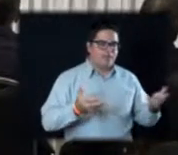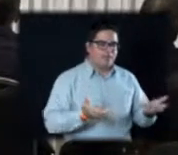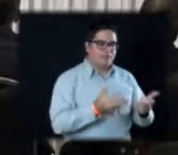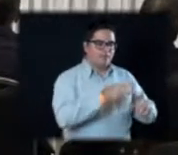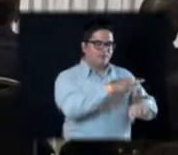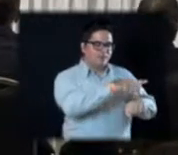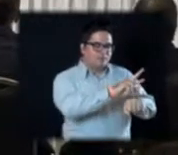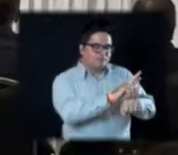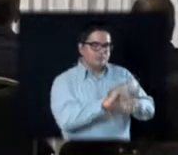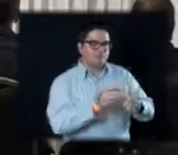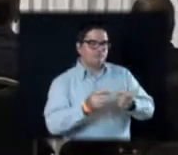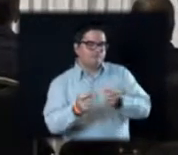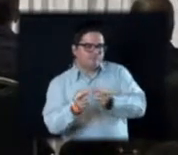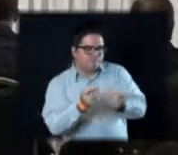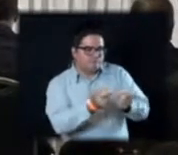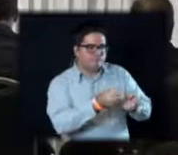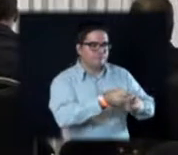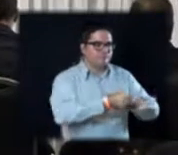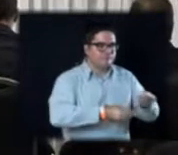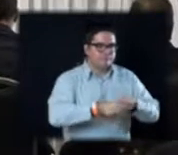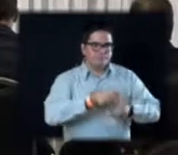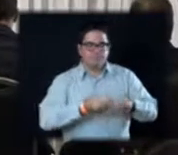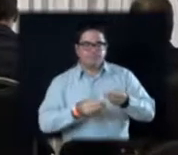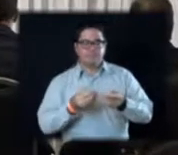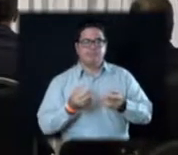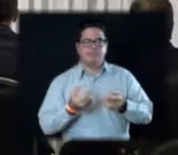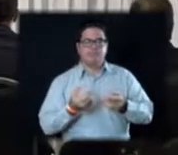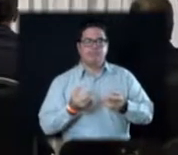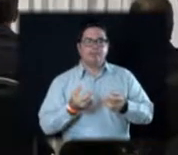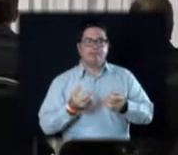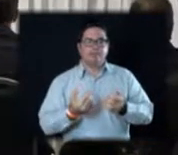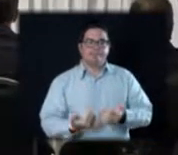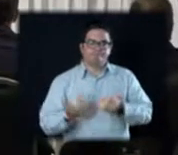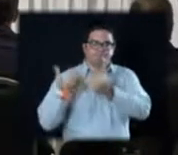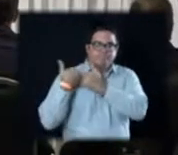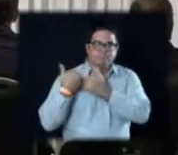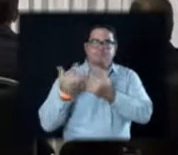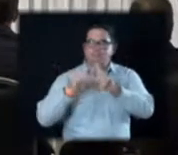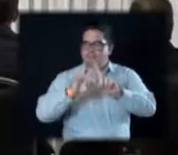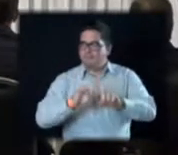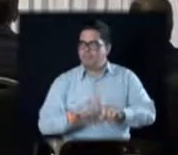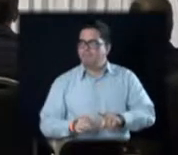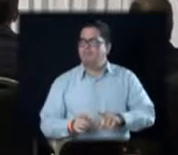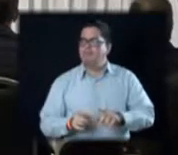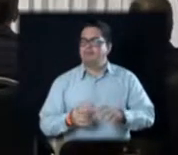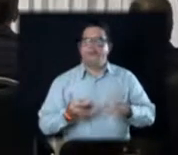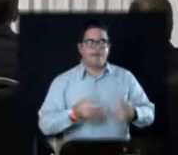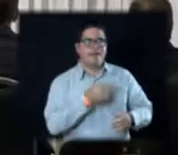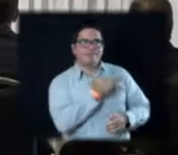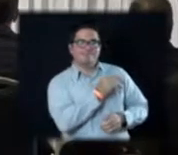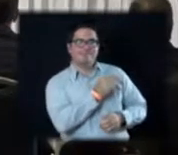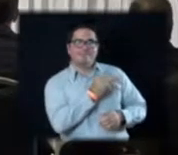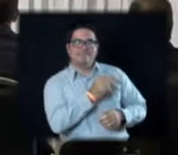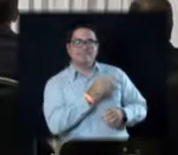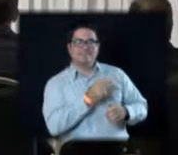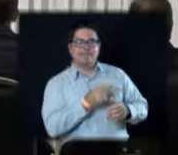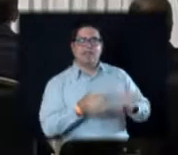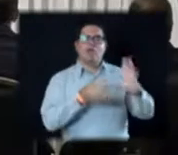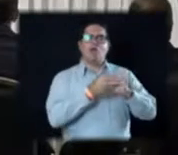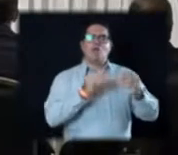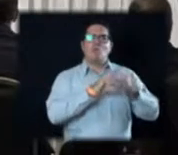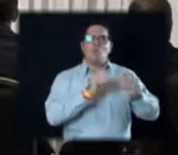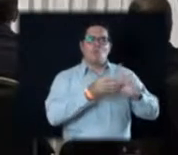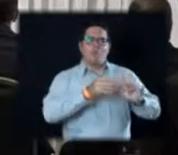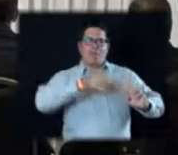Puerto Rico para manejar sus operaciones y cumplir con las obligaciones? Entiendo, pienso que Ana, lo que estaba estableciendo aquí, el